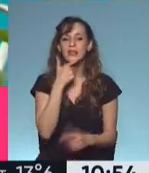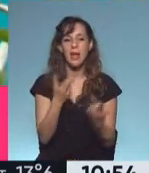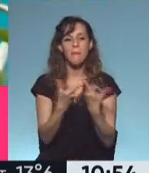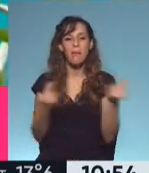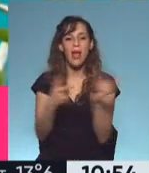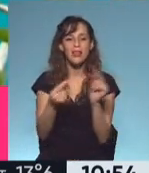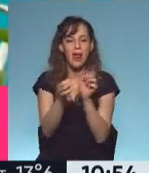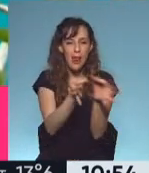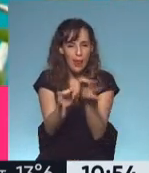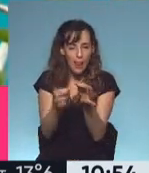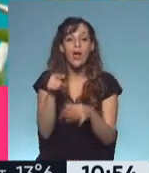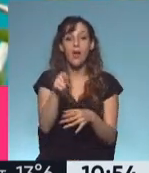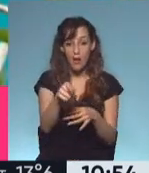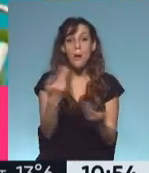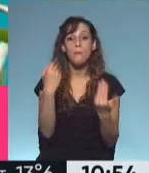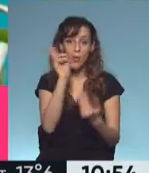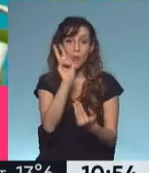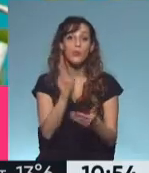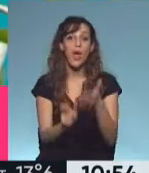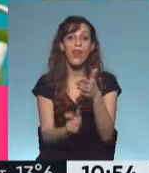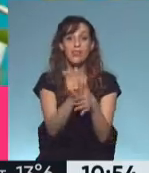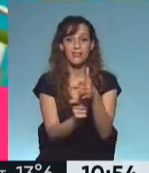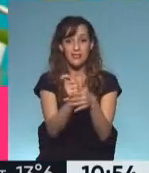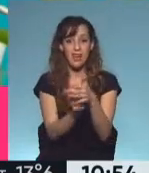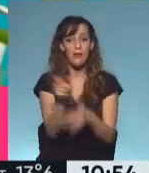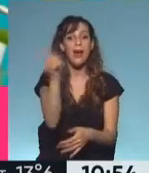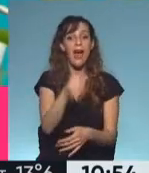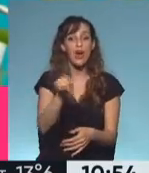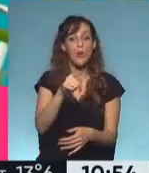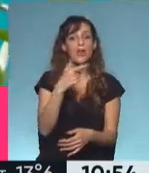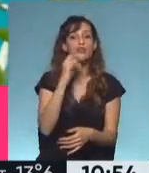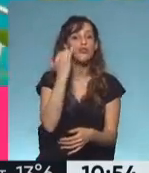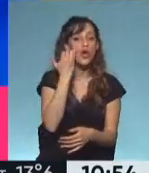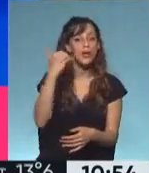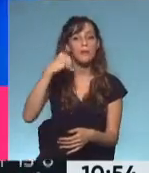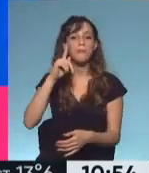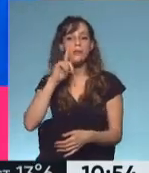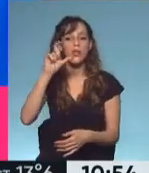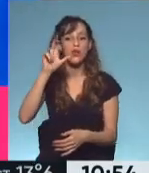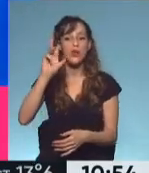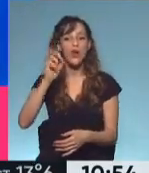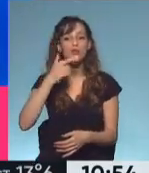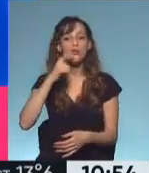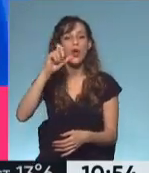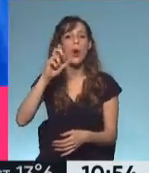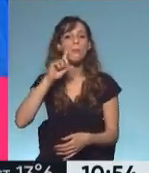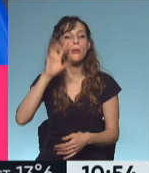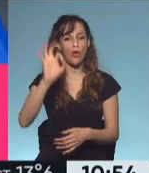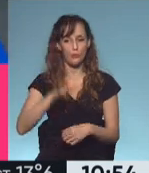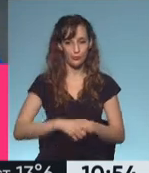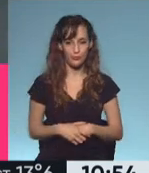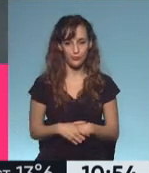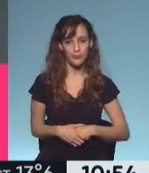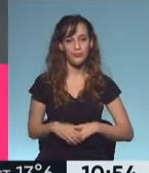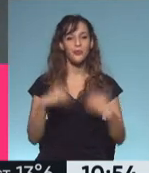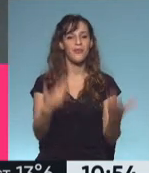cuenta @soymicroscopio y es autor del libro Suculentas. Así que lo recibimos. Bienvenido a la Argentina, Alan. A la Argentina. Bienvenido. Hola. A la